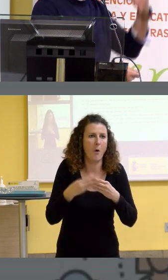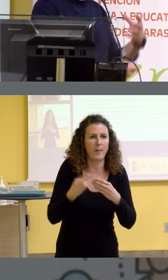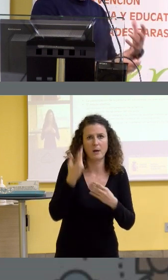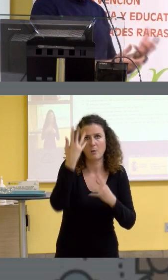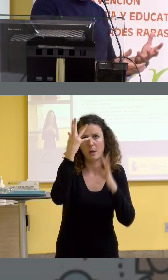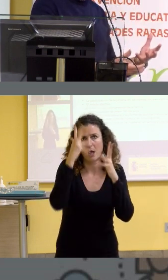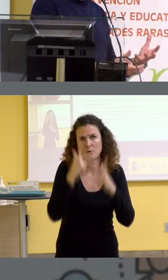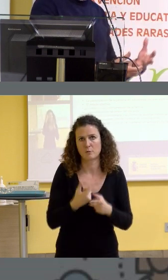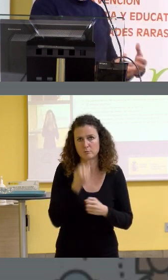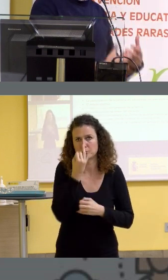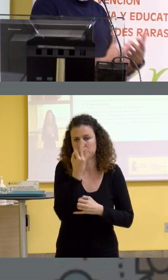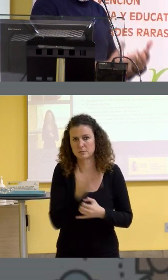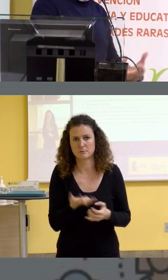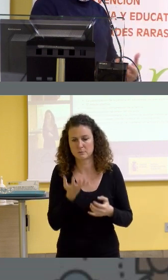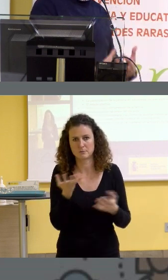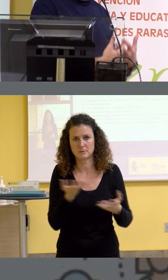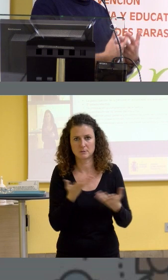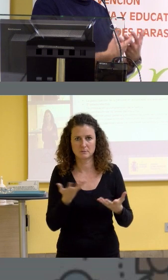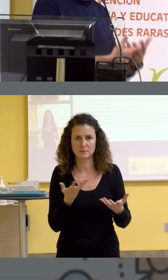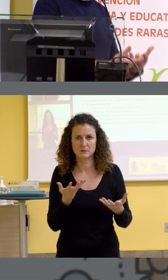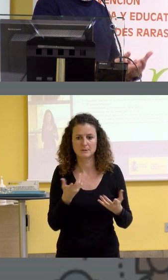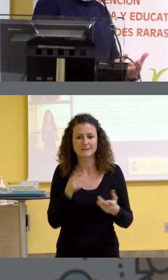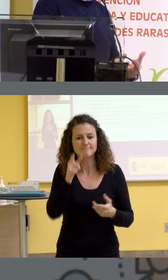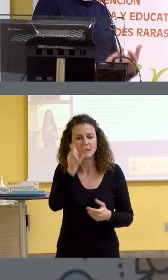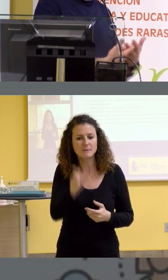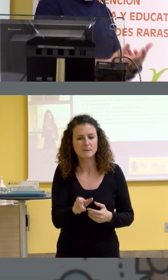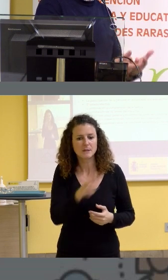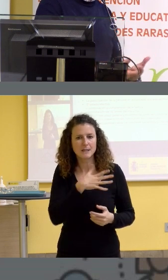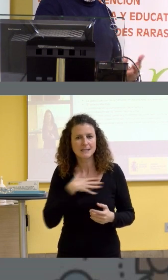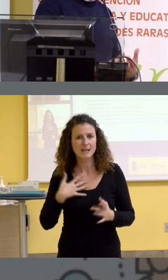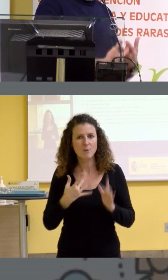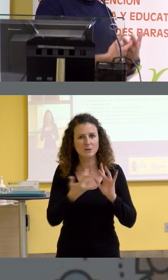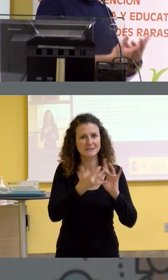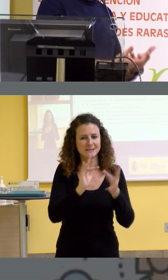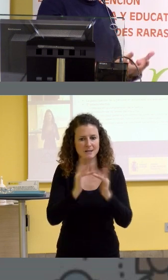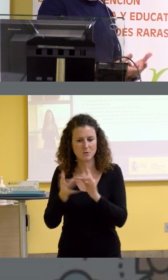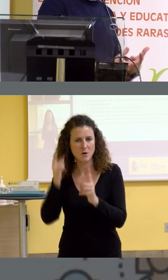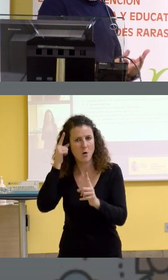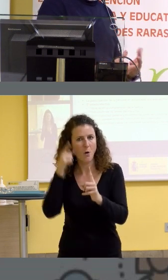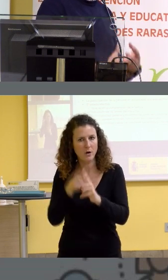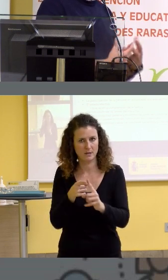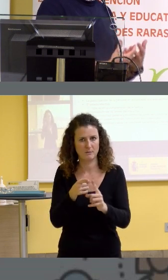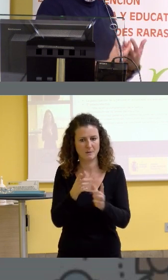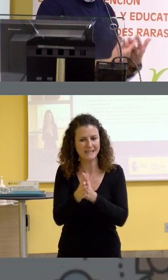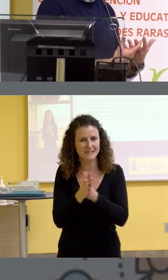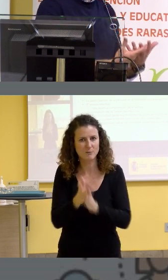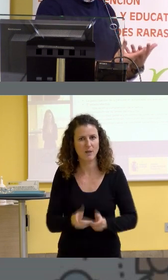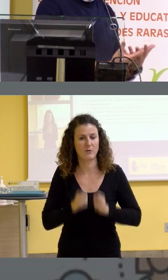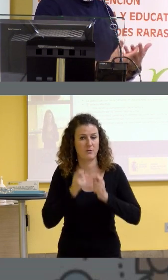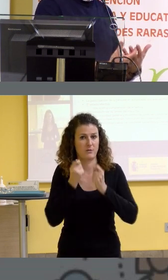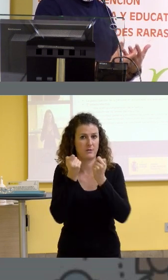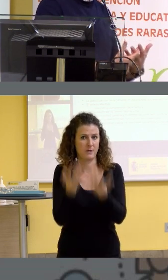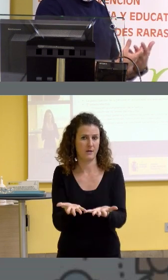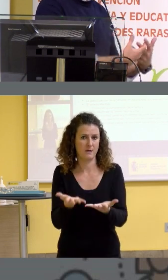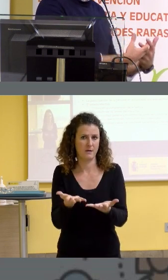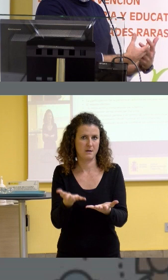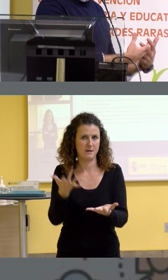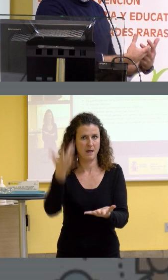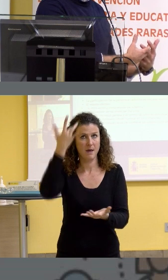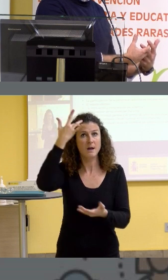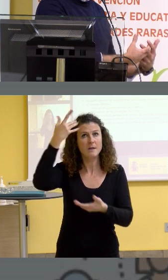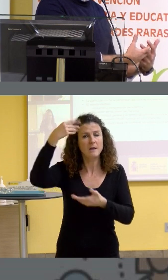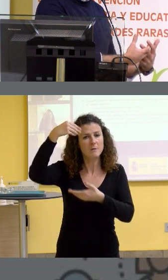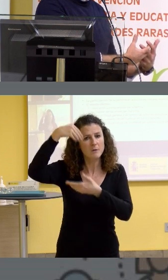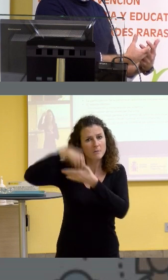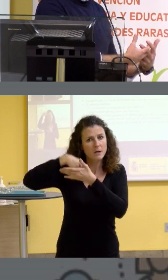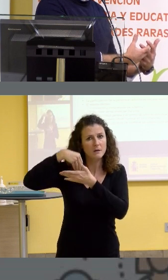electrodos que no sabemos lo que hacen. Lo que queremos es que la persona funcione, que se relacione, que esté estimulada. Es decir, darle al cerebro aquello que un